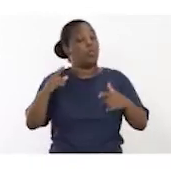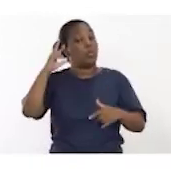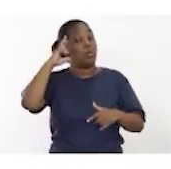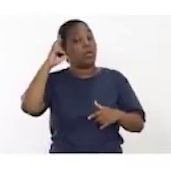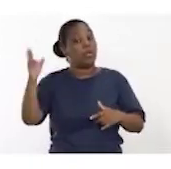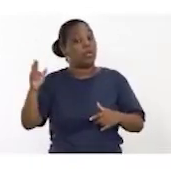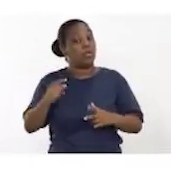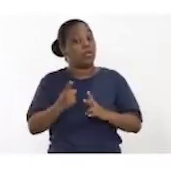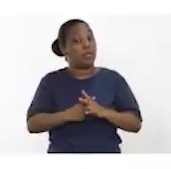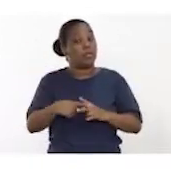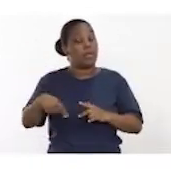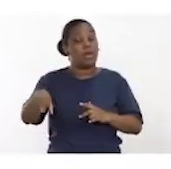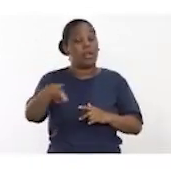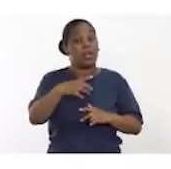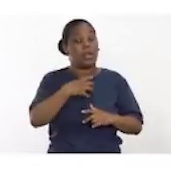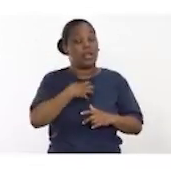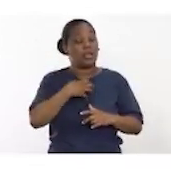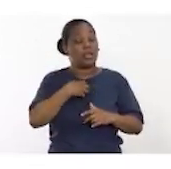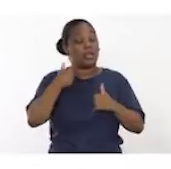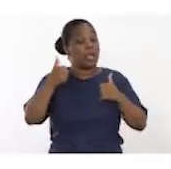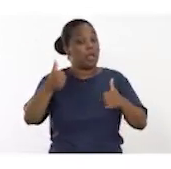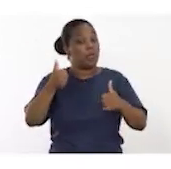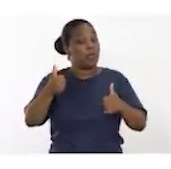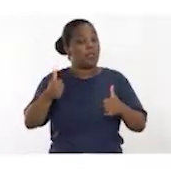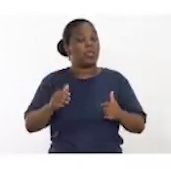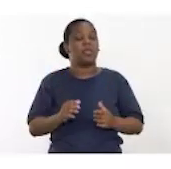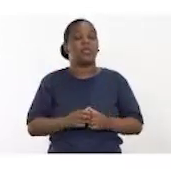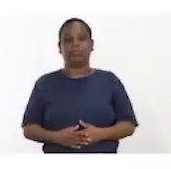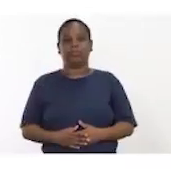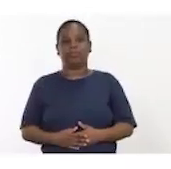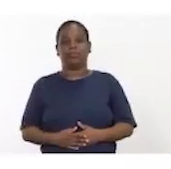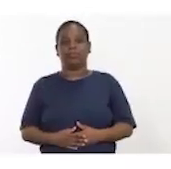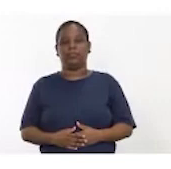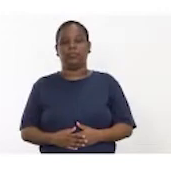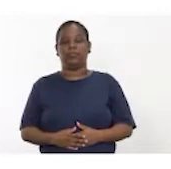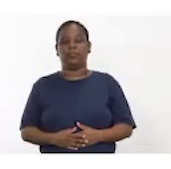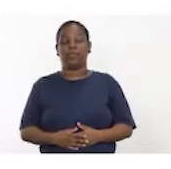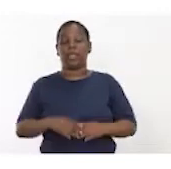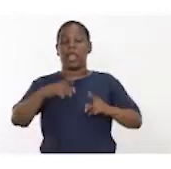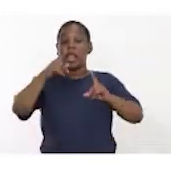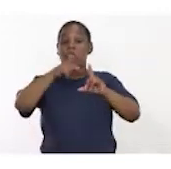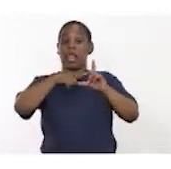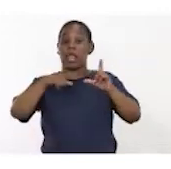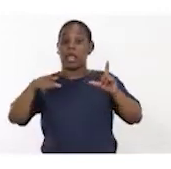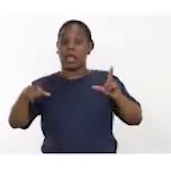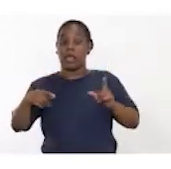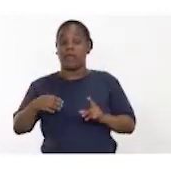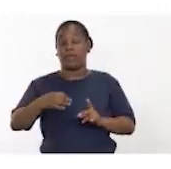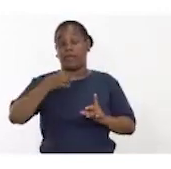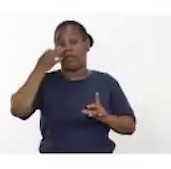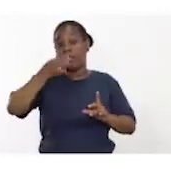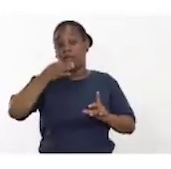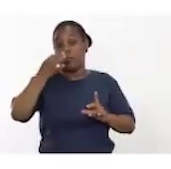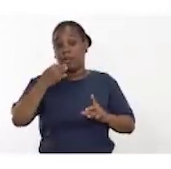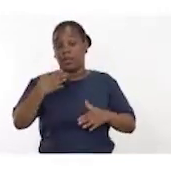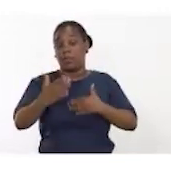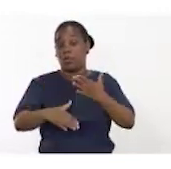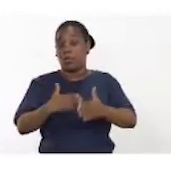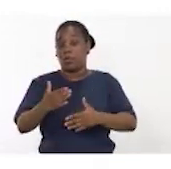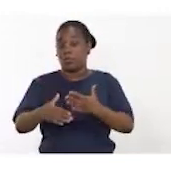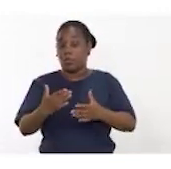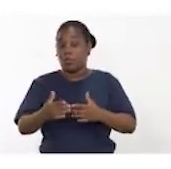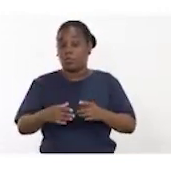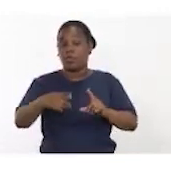recordar para que la tengan bien presente. En la gráfica definimos los procesos isotérmico,